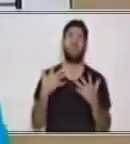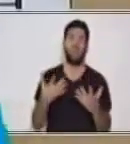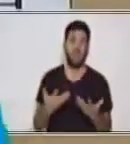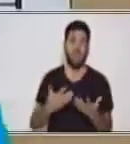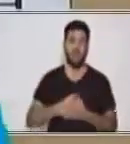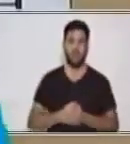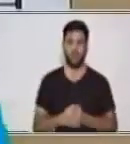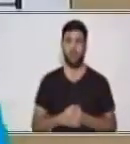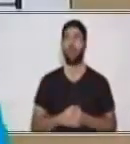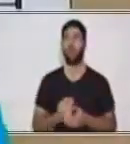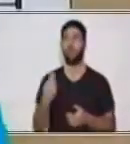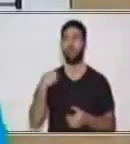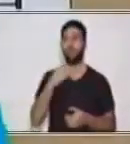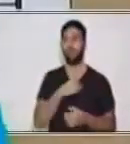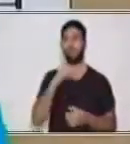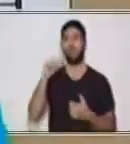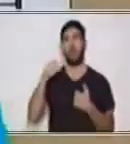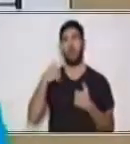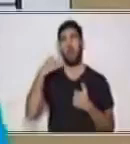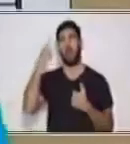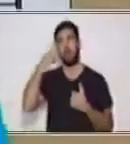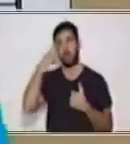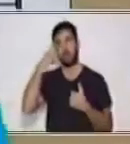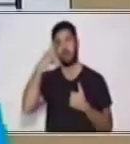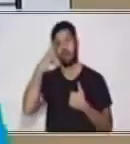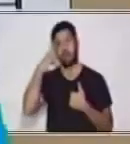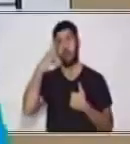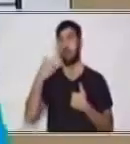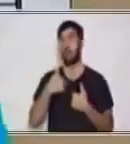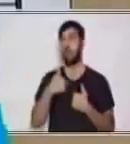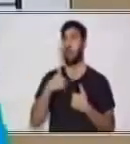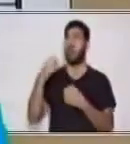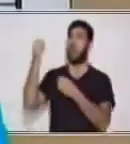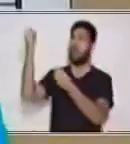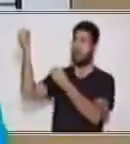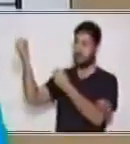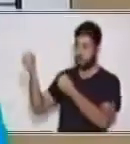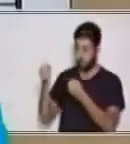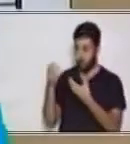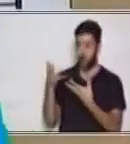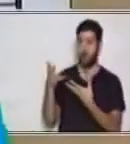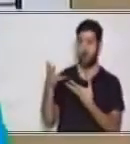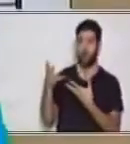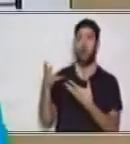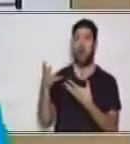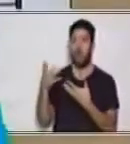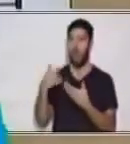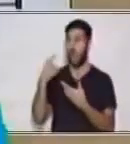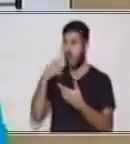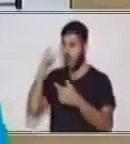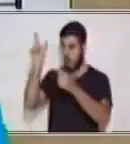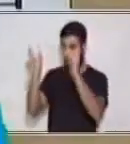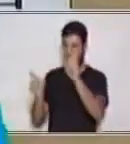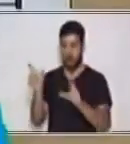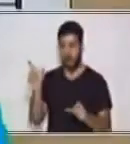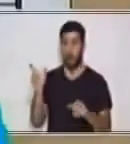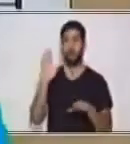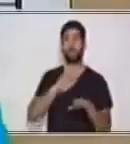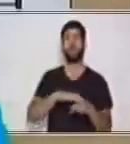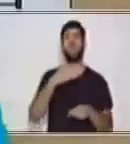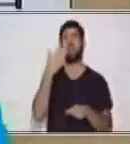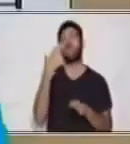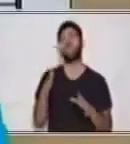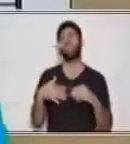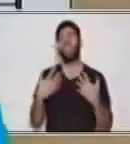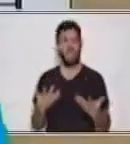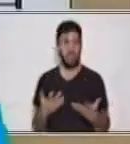queremos como personas tener este tipo de gráficas y tenemos una información? ¿Qué es lo que se nos facilita?